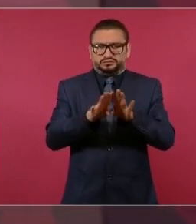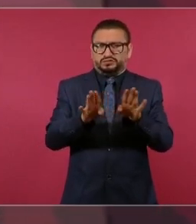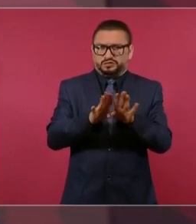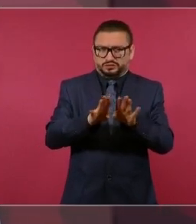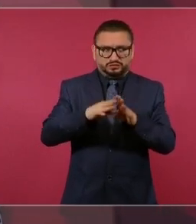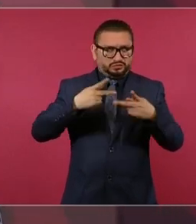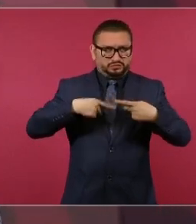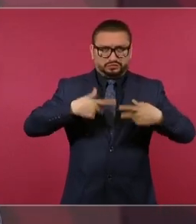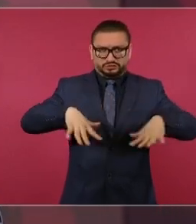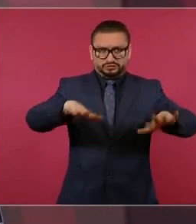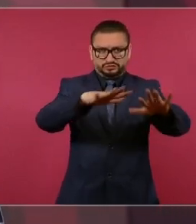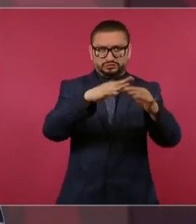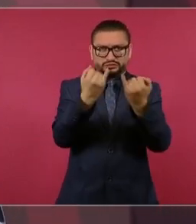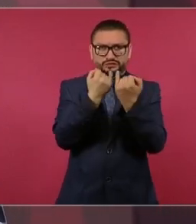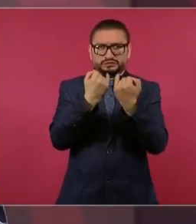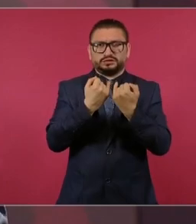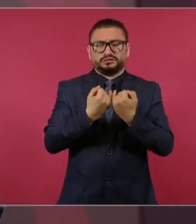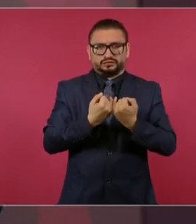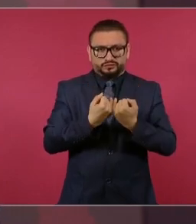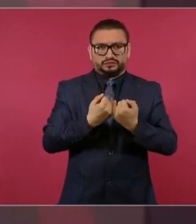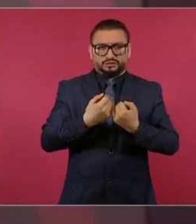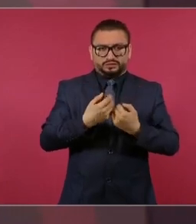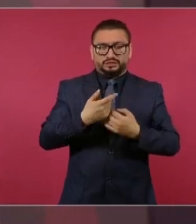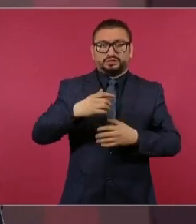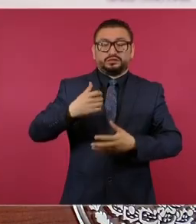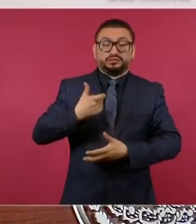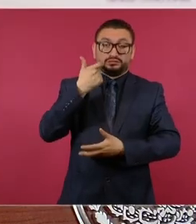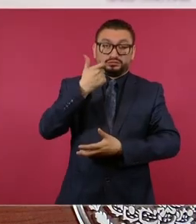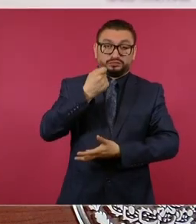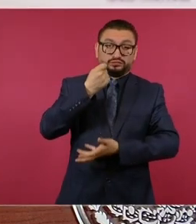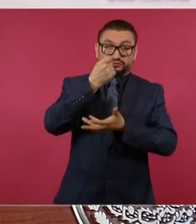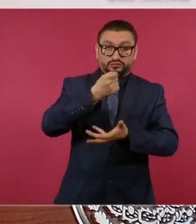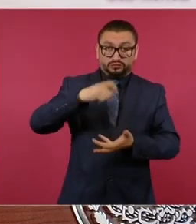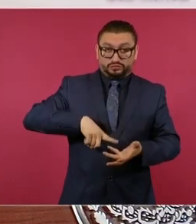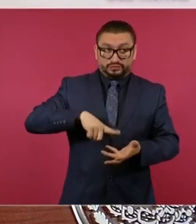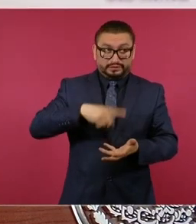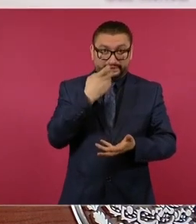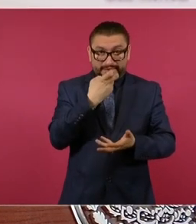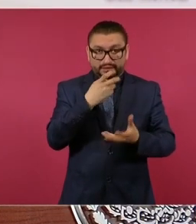del pueblo el presupuesto? Hay que cuidarlo.